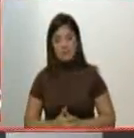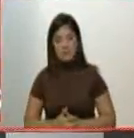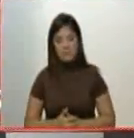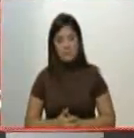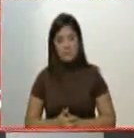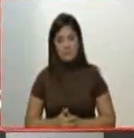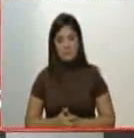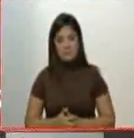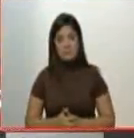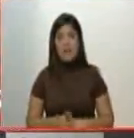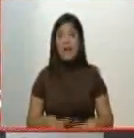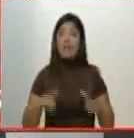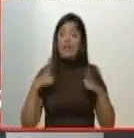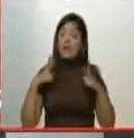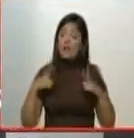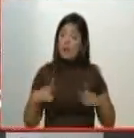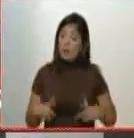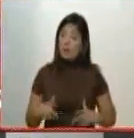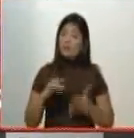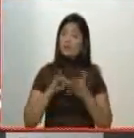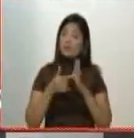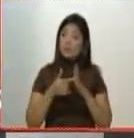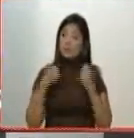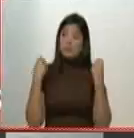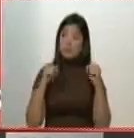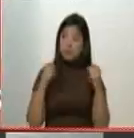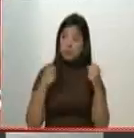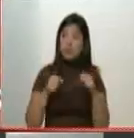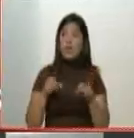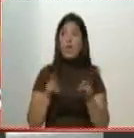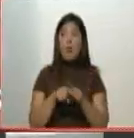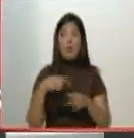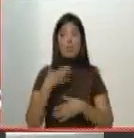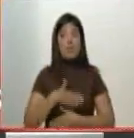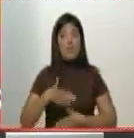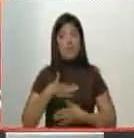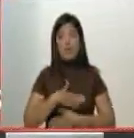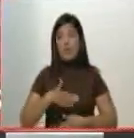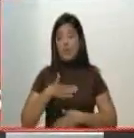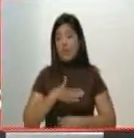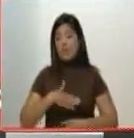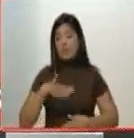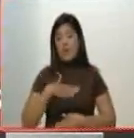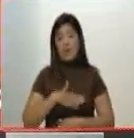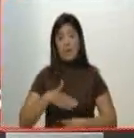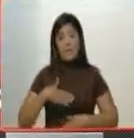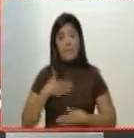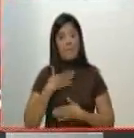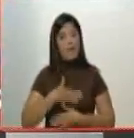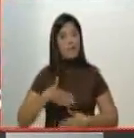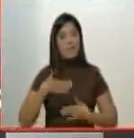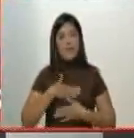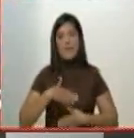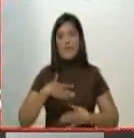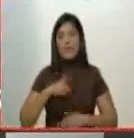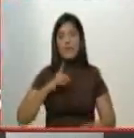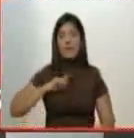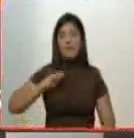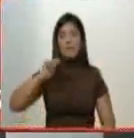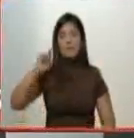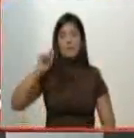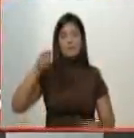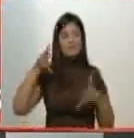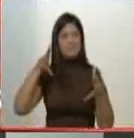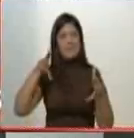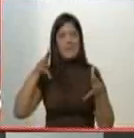Exactamente, el descanso es parte del entrenamiento, así como el disfrute, estábamos hablando ahora. El disfrute de la medalla, del